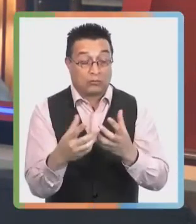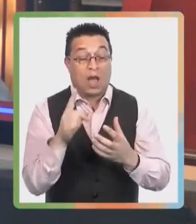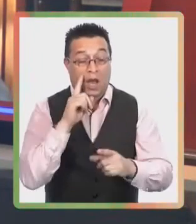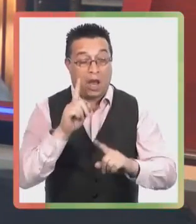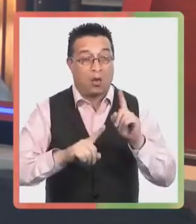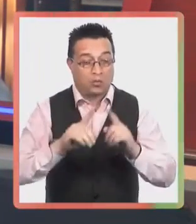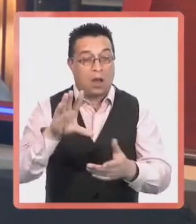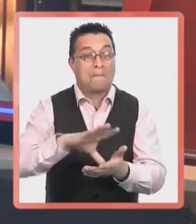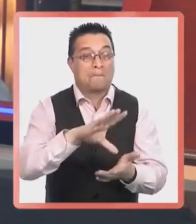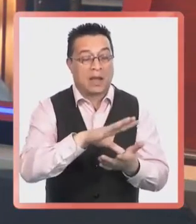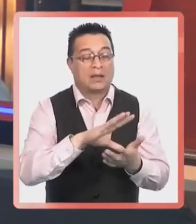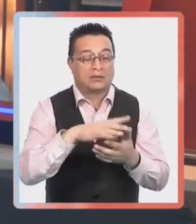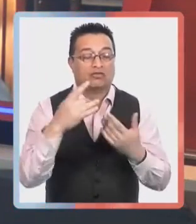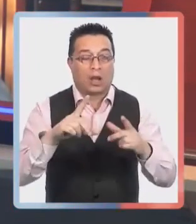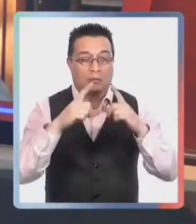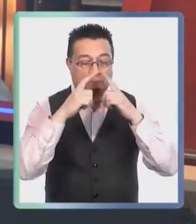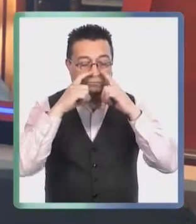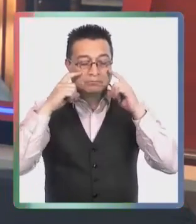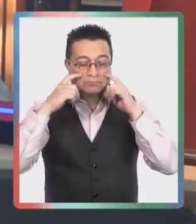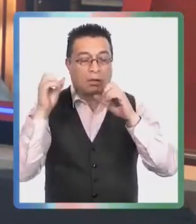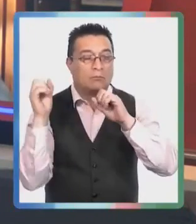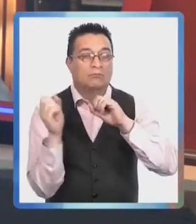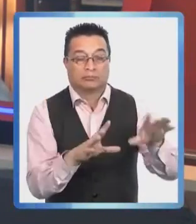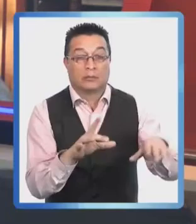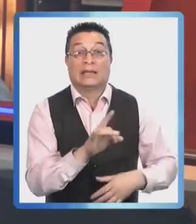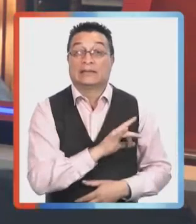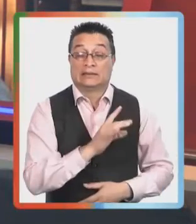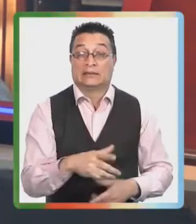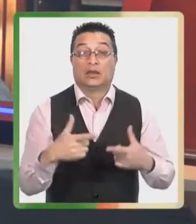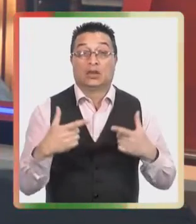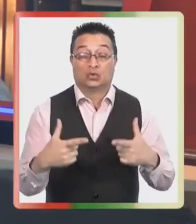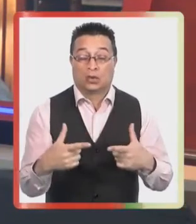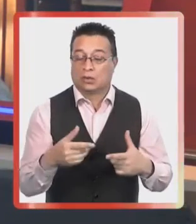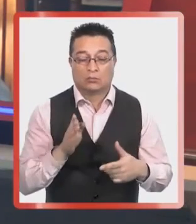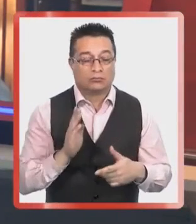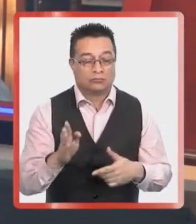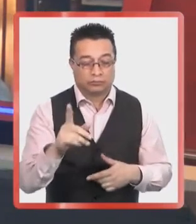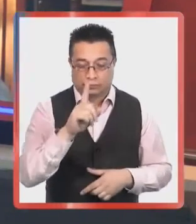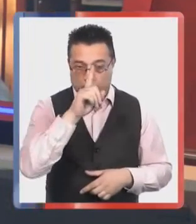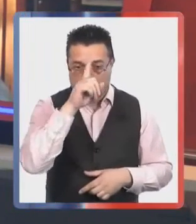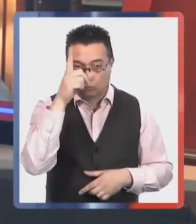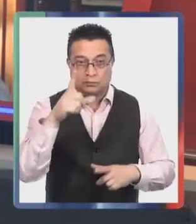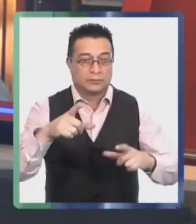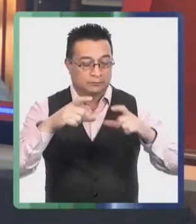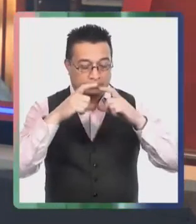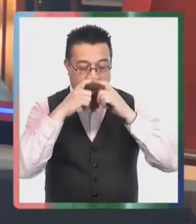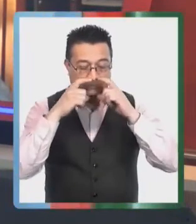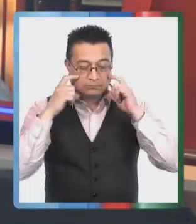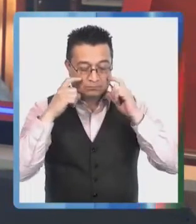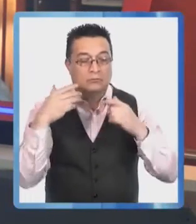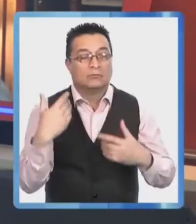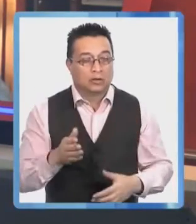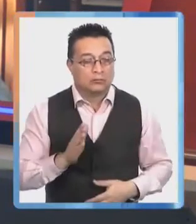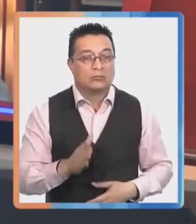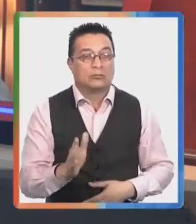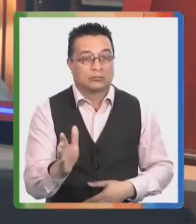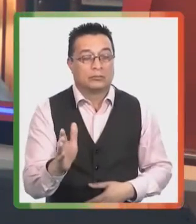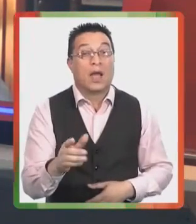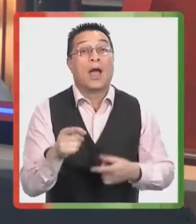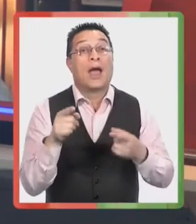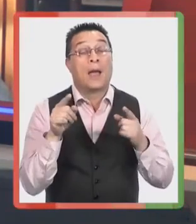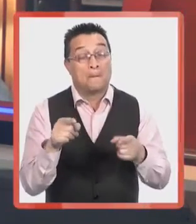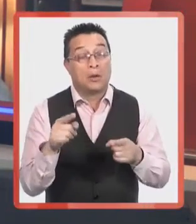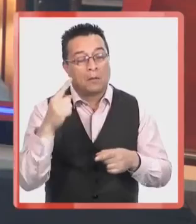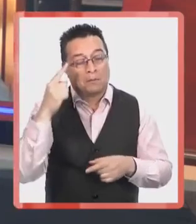algunos países ya simplemente dejaron las mascarillas. Los chilenos afortunadamente nos quedamos con esa costumbre, sana costumbre, lo hemos podido comprobar.